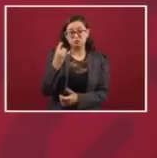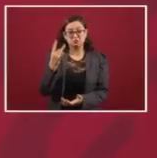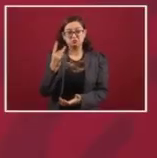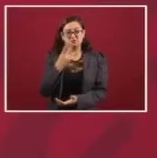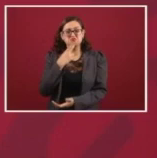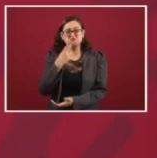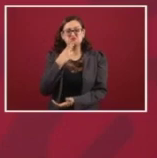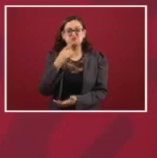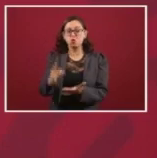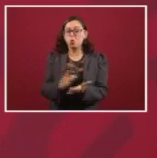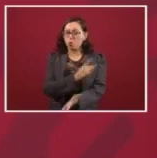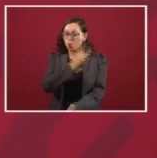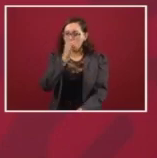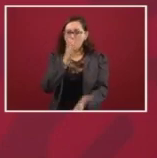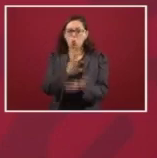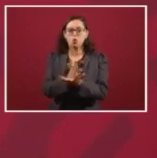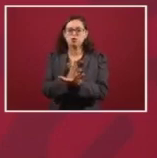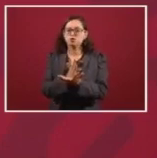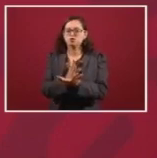de